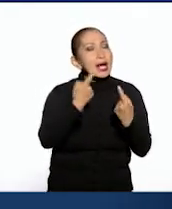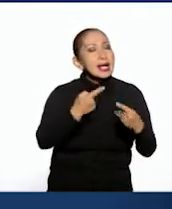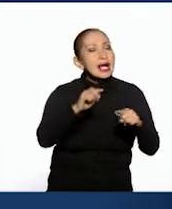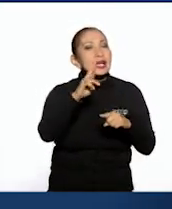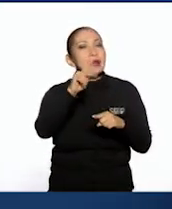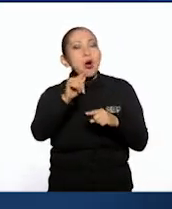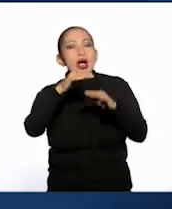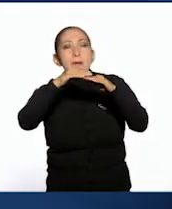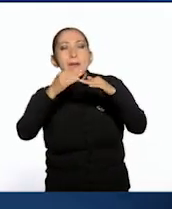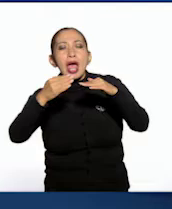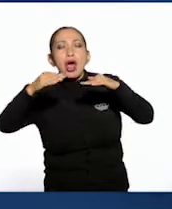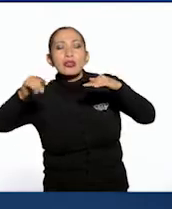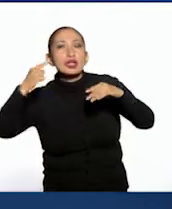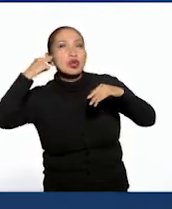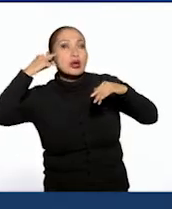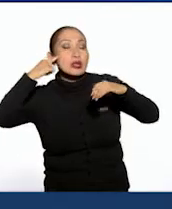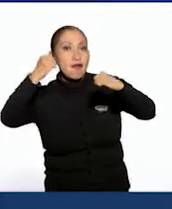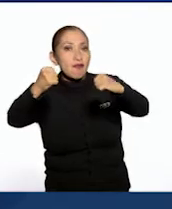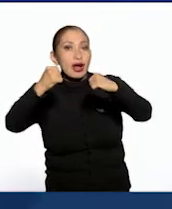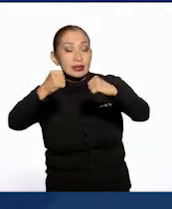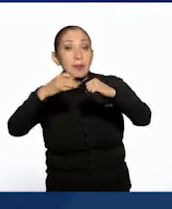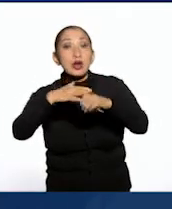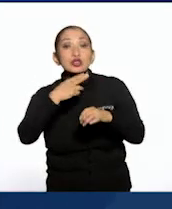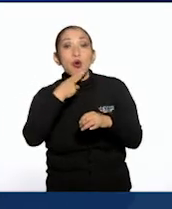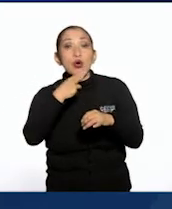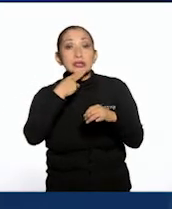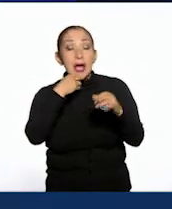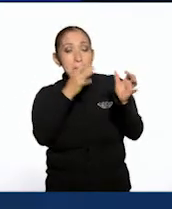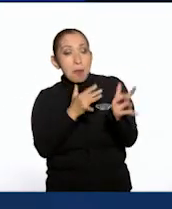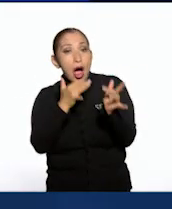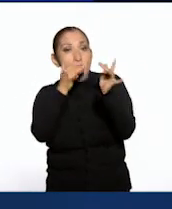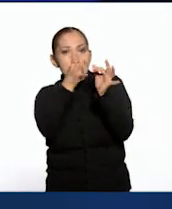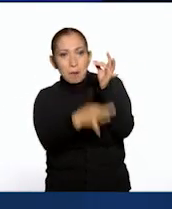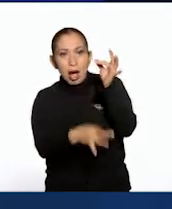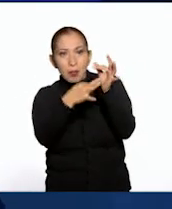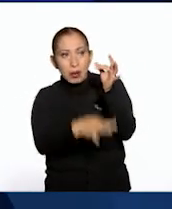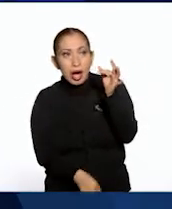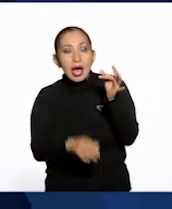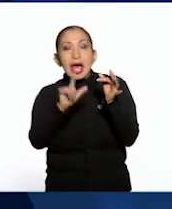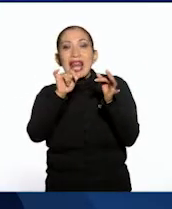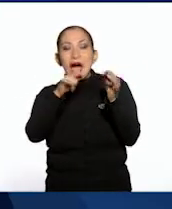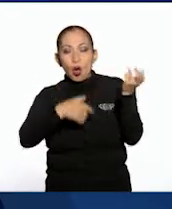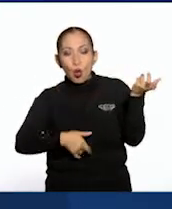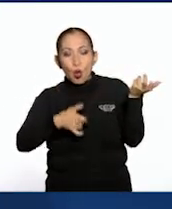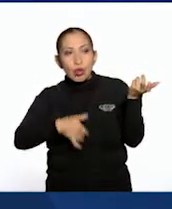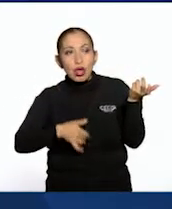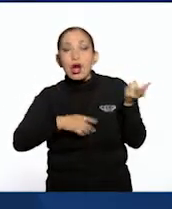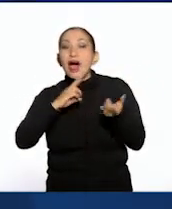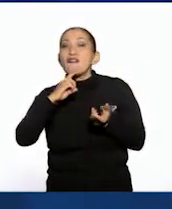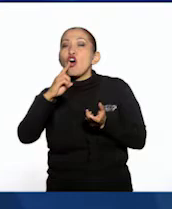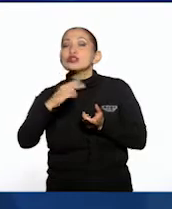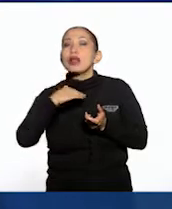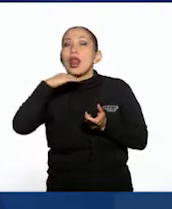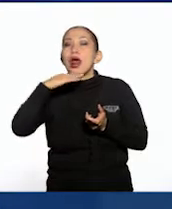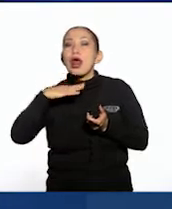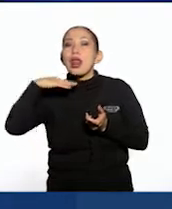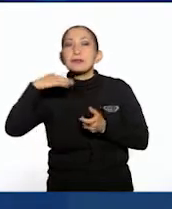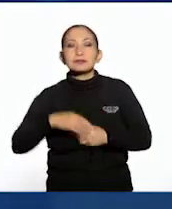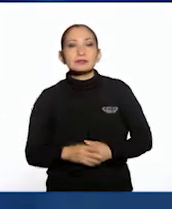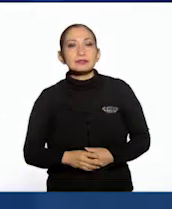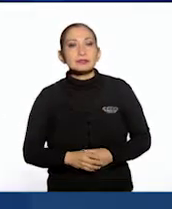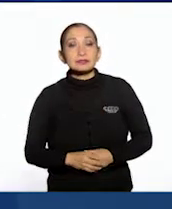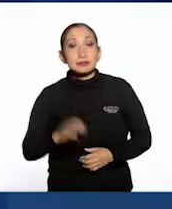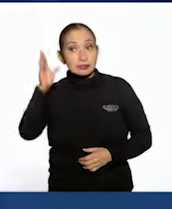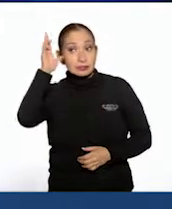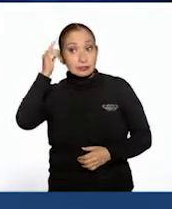la melodía. Además, su sonido es fuerte, pues utiliza instrumentos de cuerda, como el laúd o la voz humana.